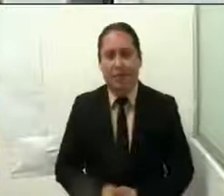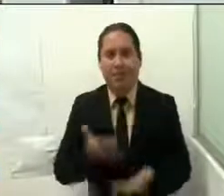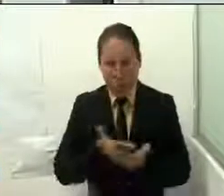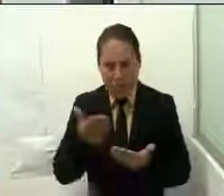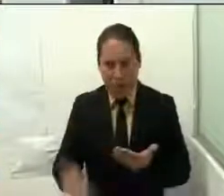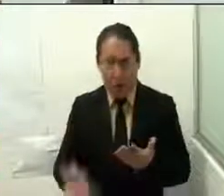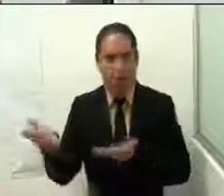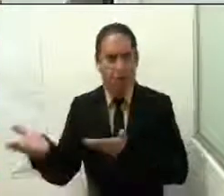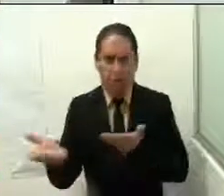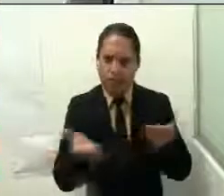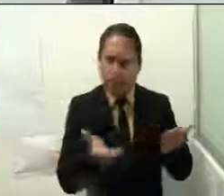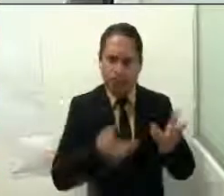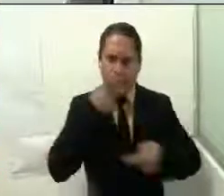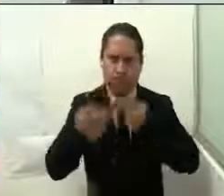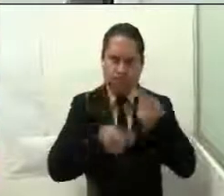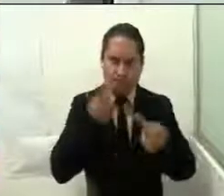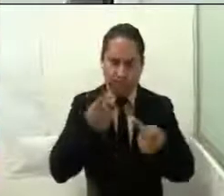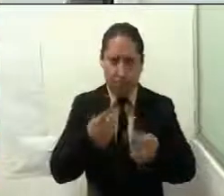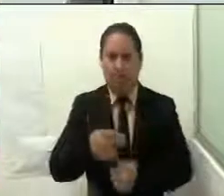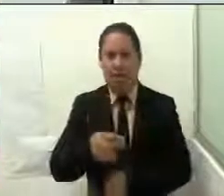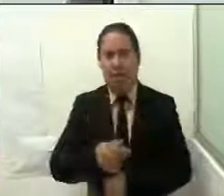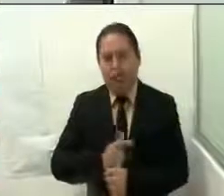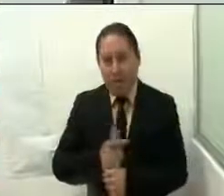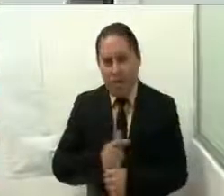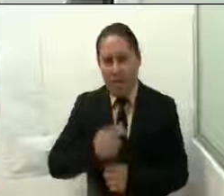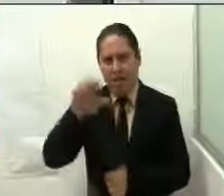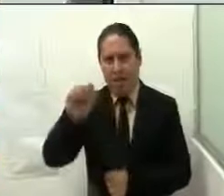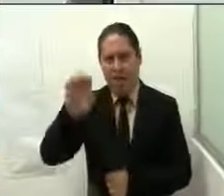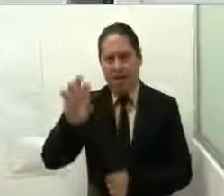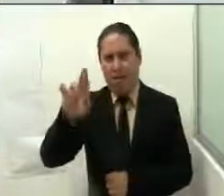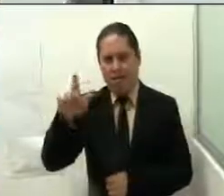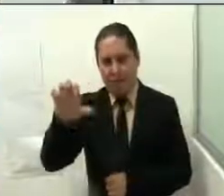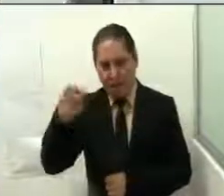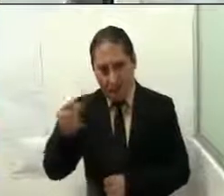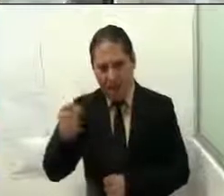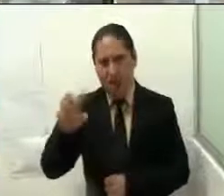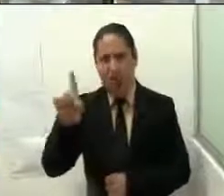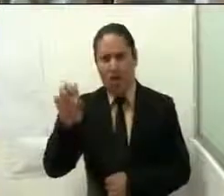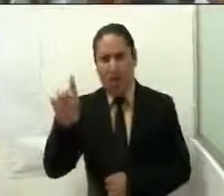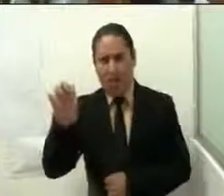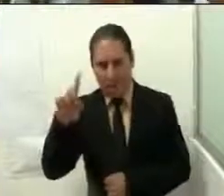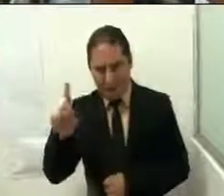de la palabra al licenciado sergio también molina gomez secretario del campo hasta por 30 minutos